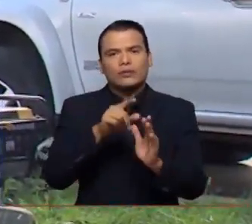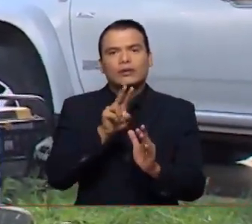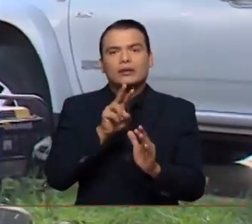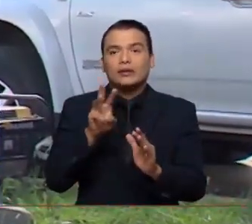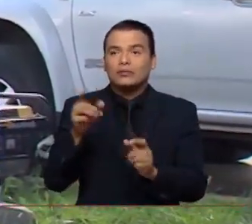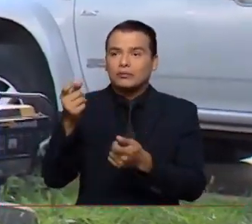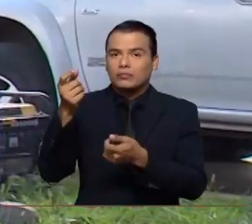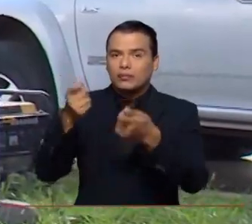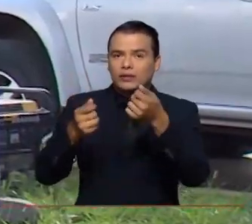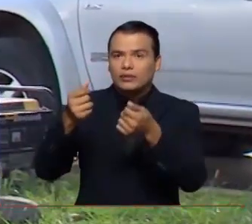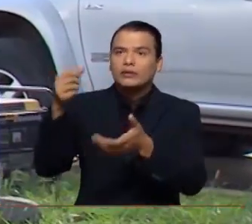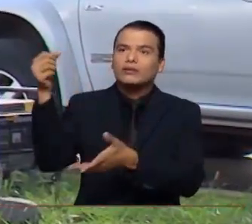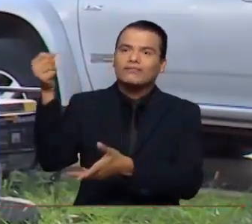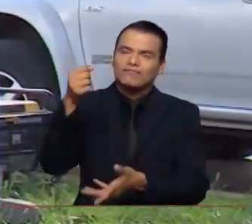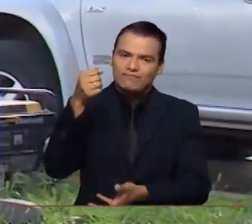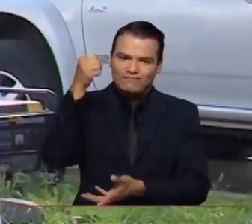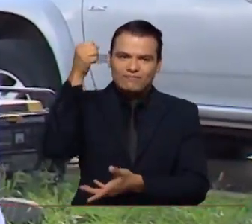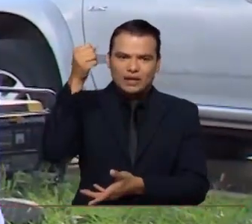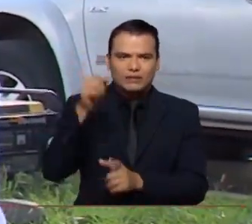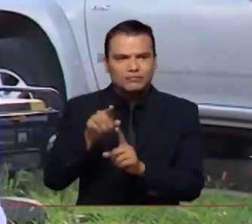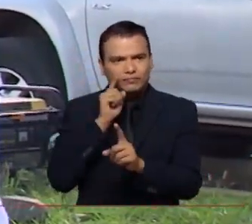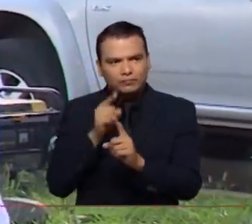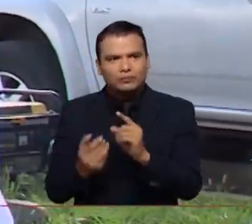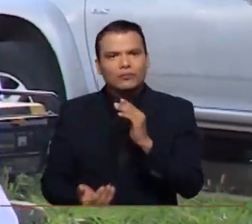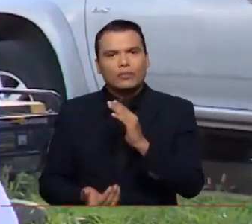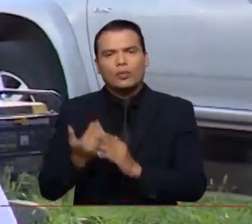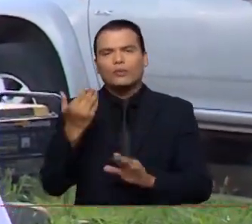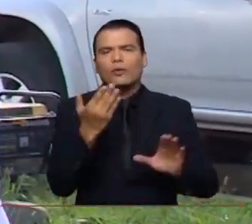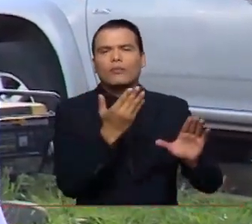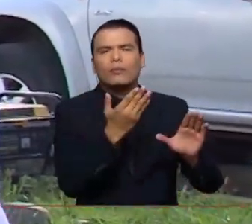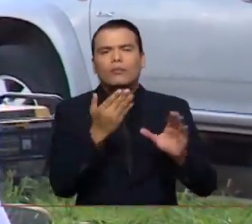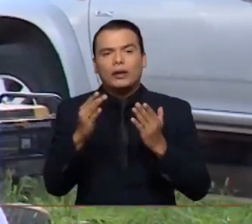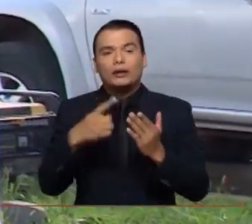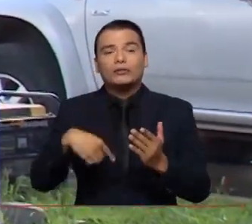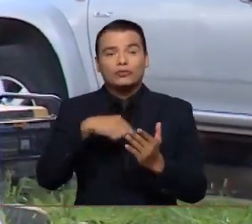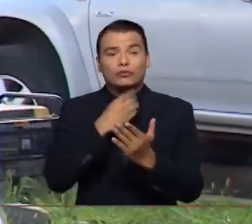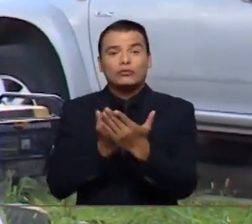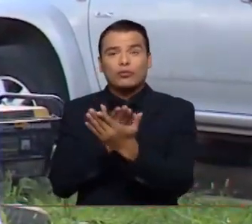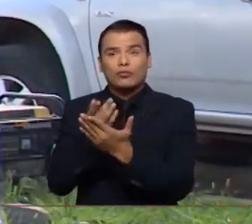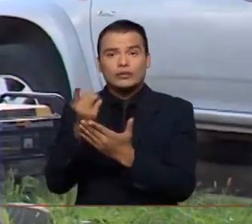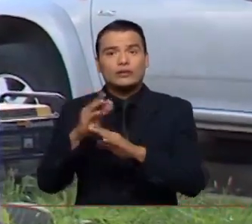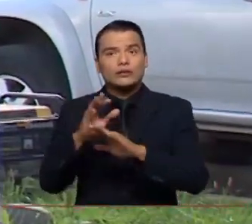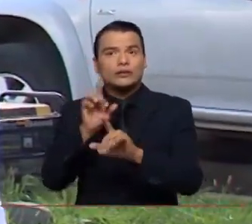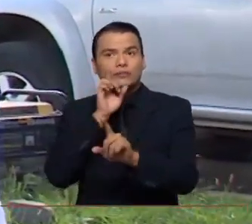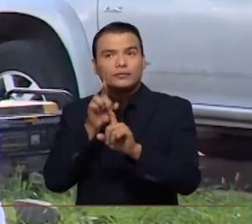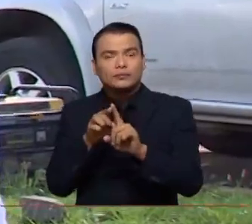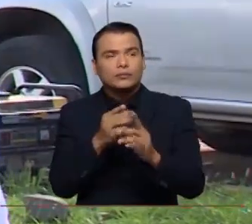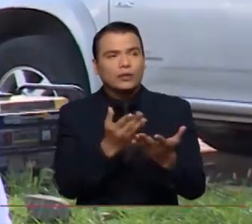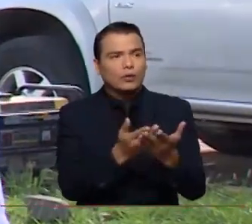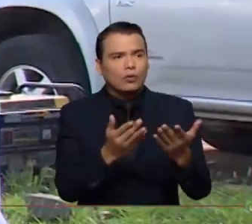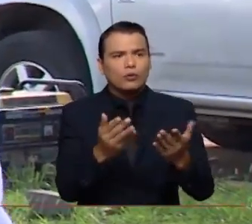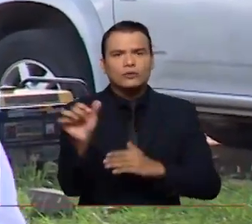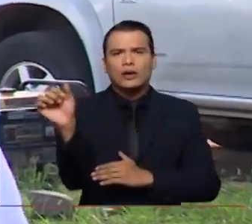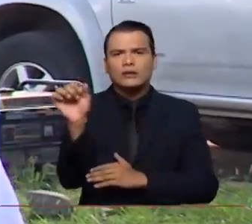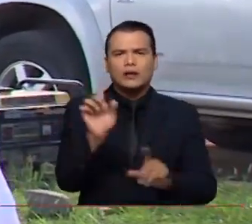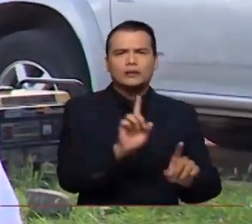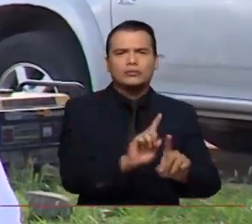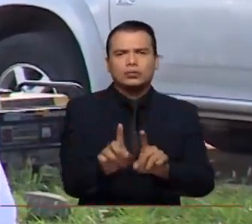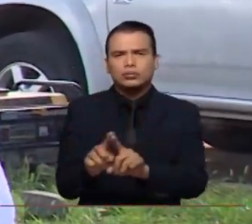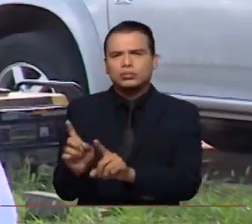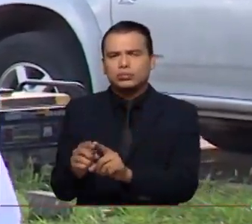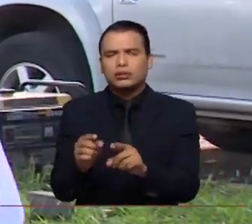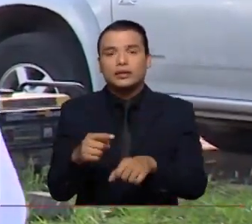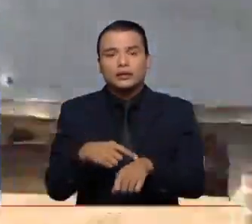2023, para arrancar con un plan que le hemos planteado a la administración para renovar el parque automotor en los